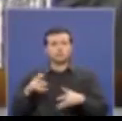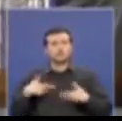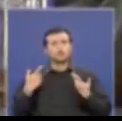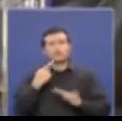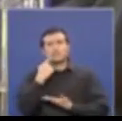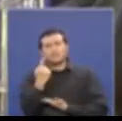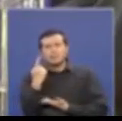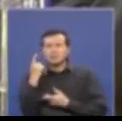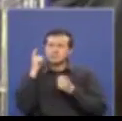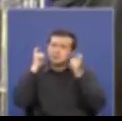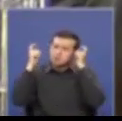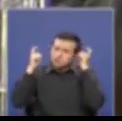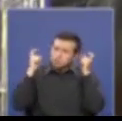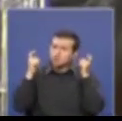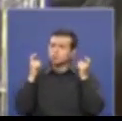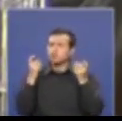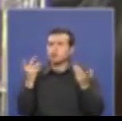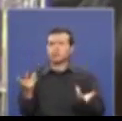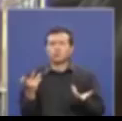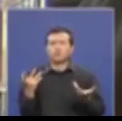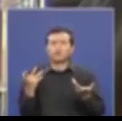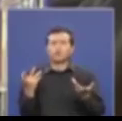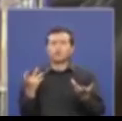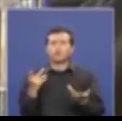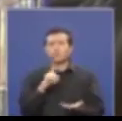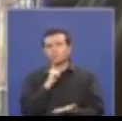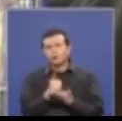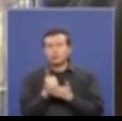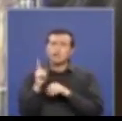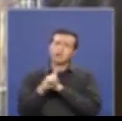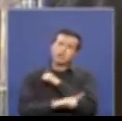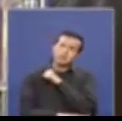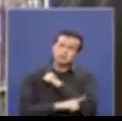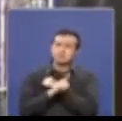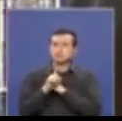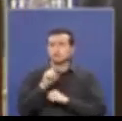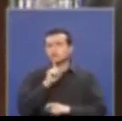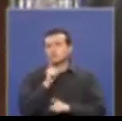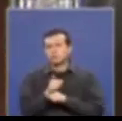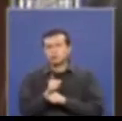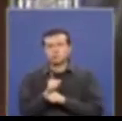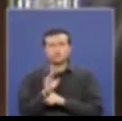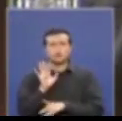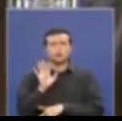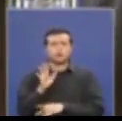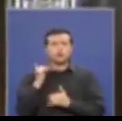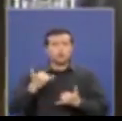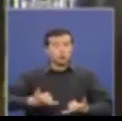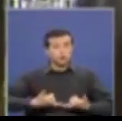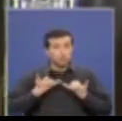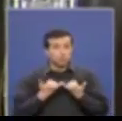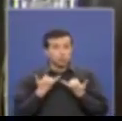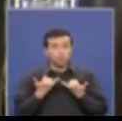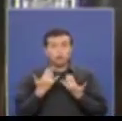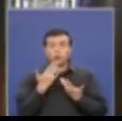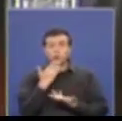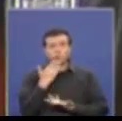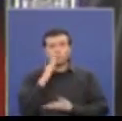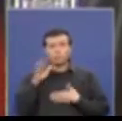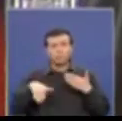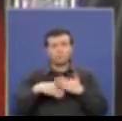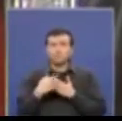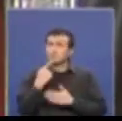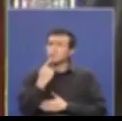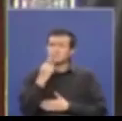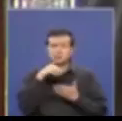cuento de la dosimetría, de la proporción entre penas y delito, de que estamos criminalizando la pobreza? Todos los argumentos que me